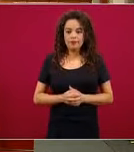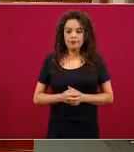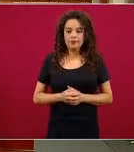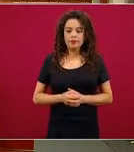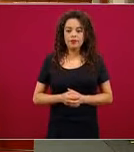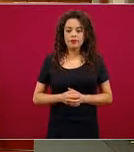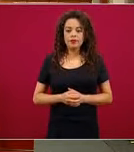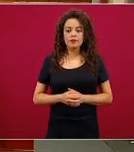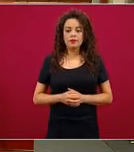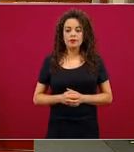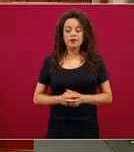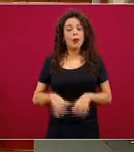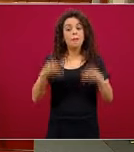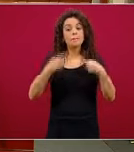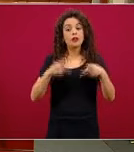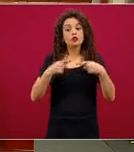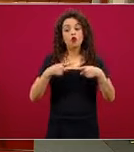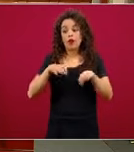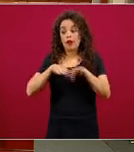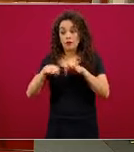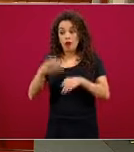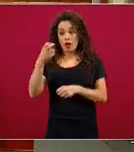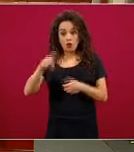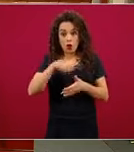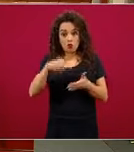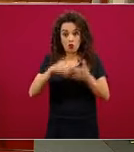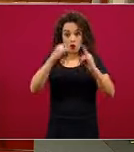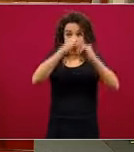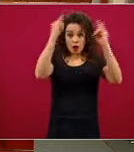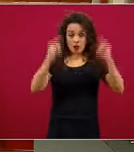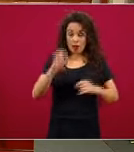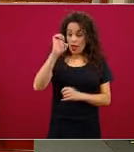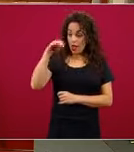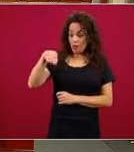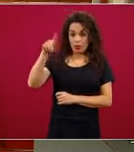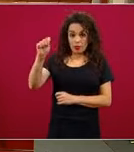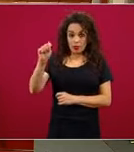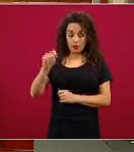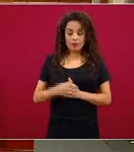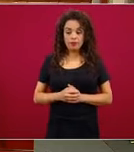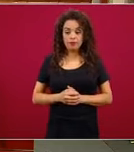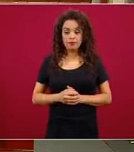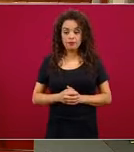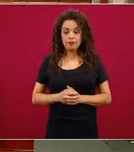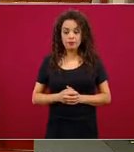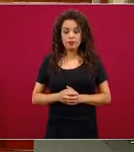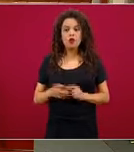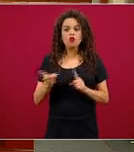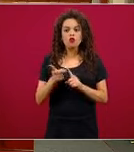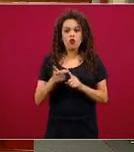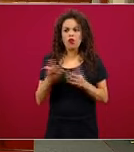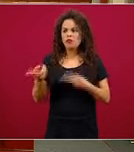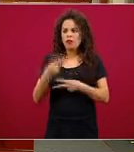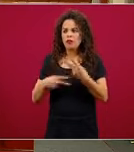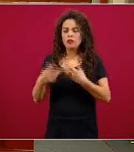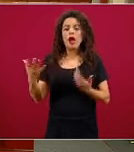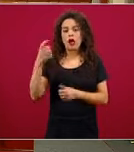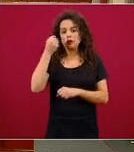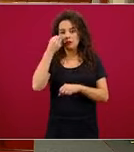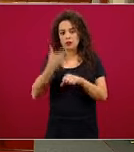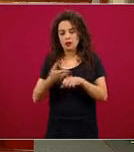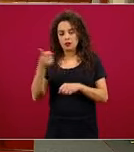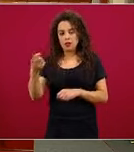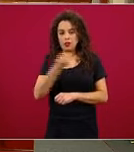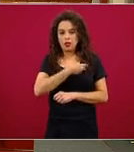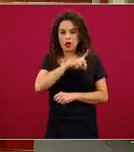los personajes que trabajan en estas instalaciones, en estos CMT, son de la Secretaría de Salud algunos, pero también ha habido